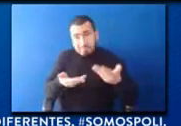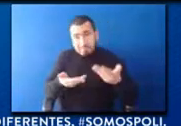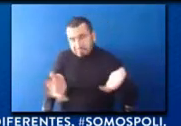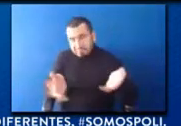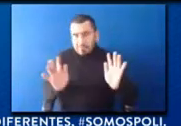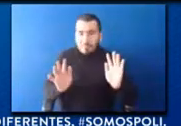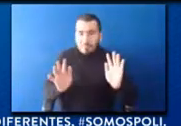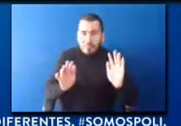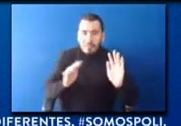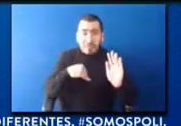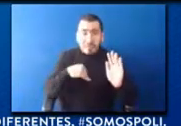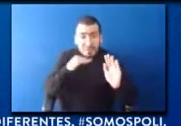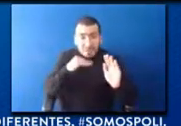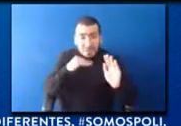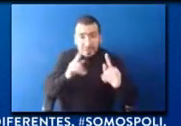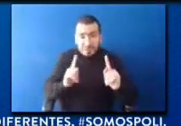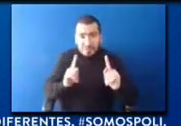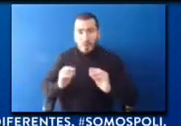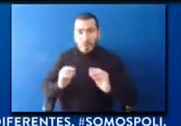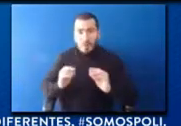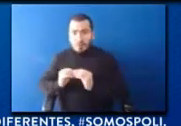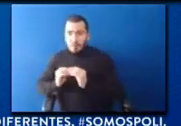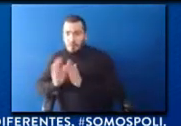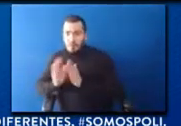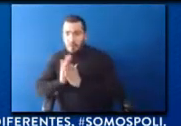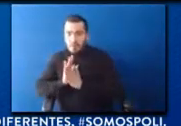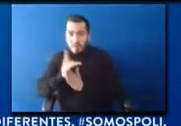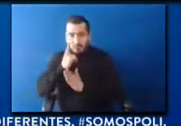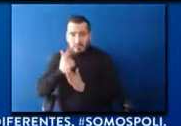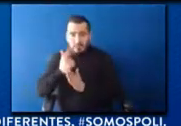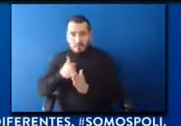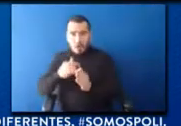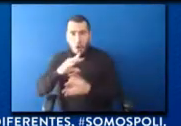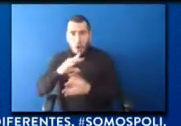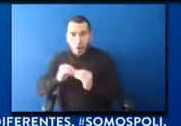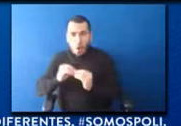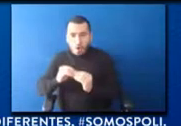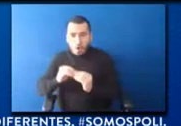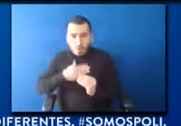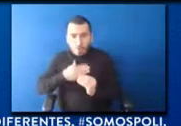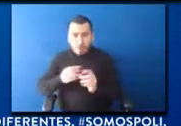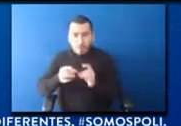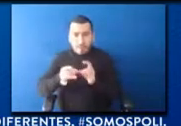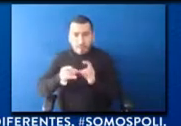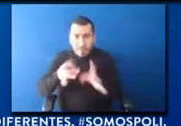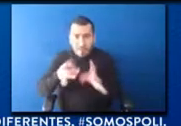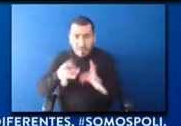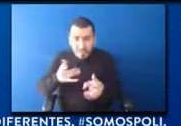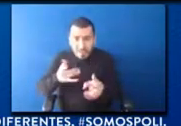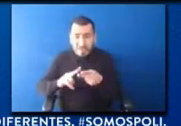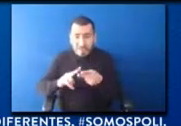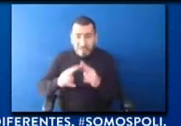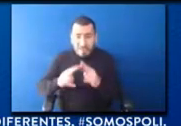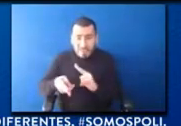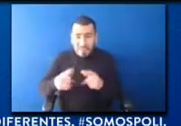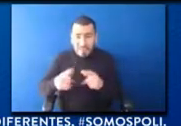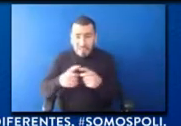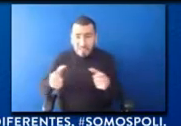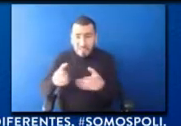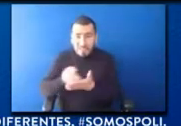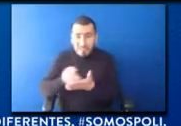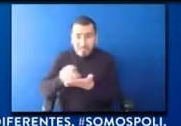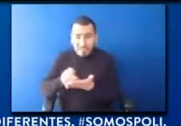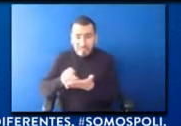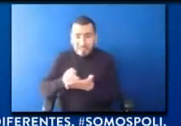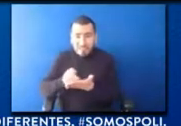compartiendo mi información sensible, los tres últimos o los códigos de fecha de vencimiento de una tarjeta de crédito, la posibilidad de